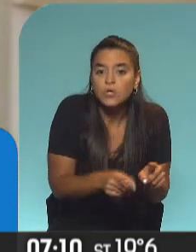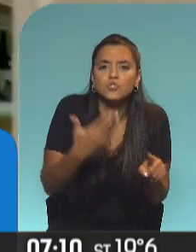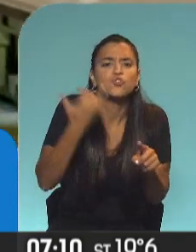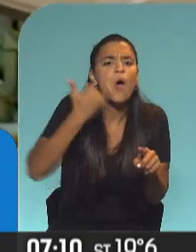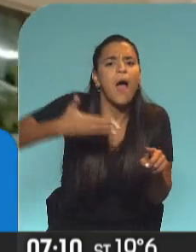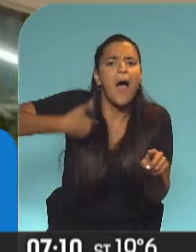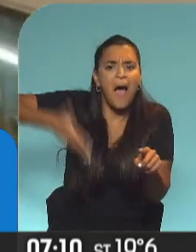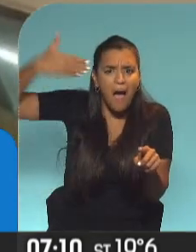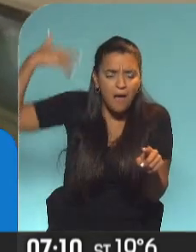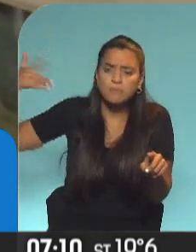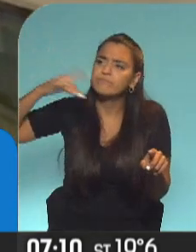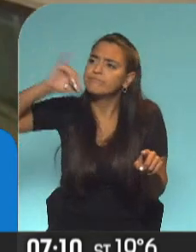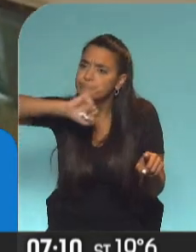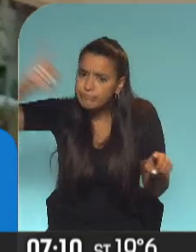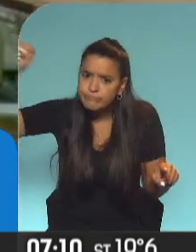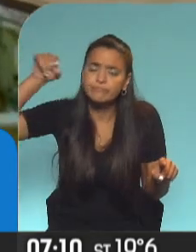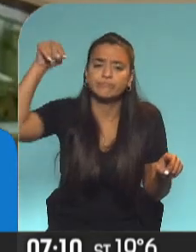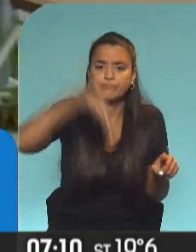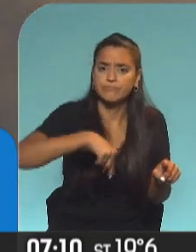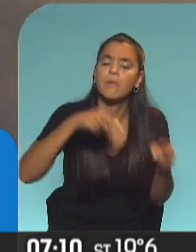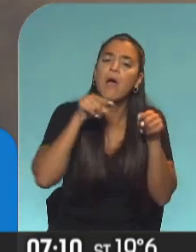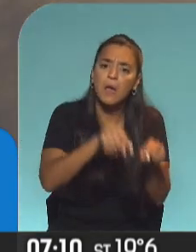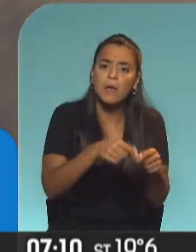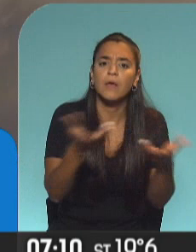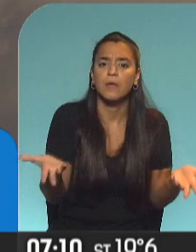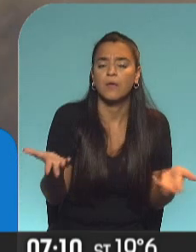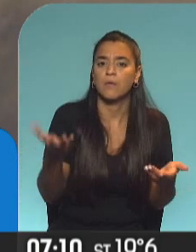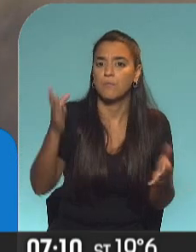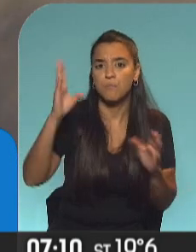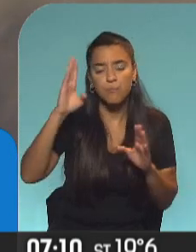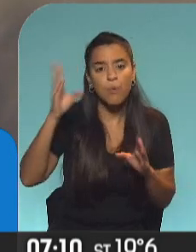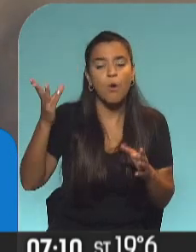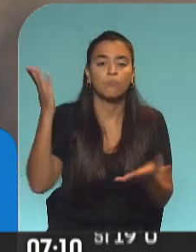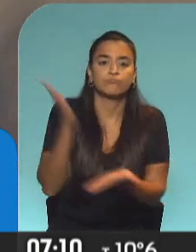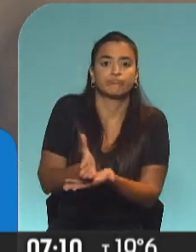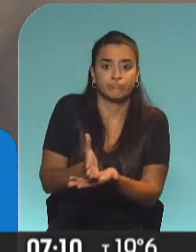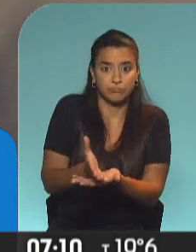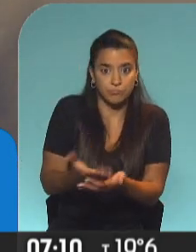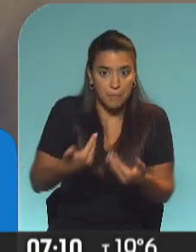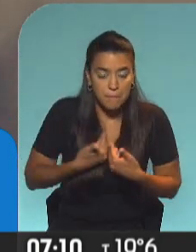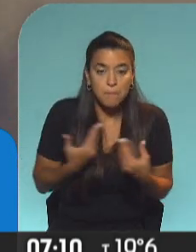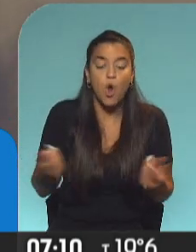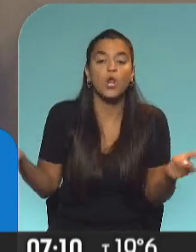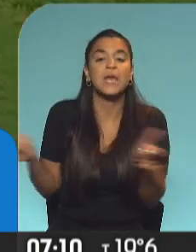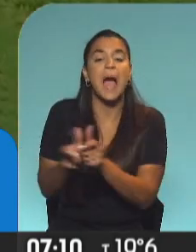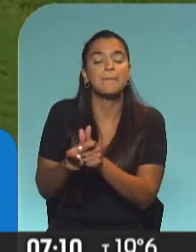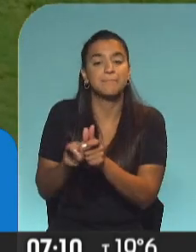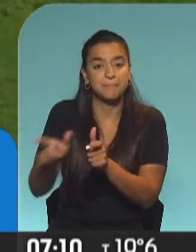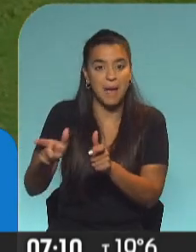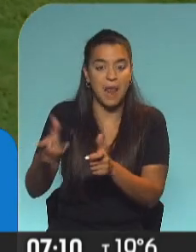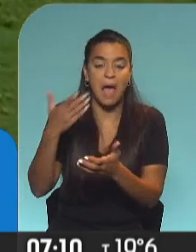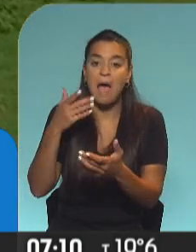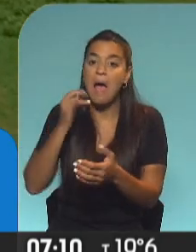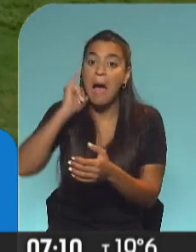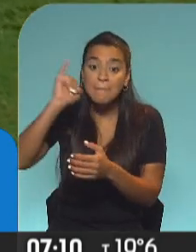una mesa judicial de Reconquista que me costó un llamado de atención, un apercibimiento por parte de la Cámara de Apelaciones